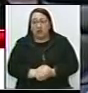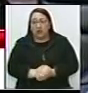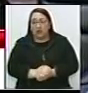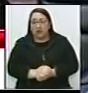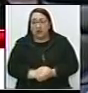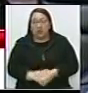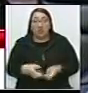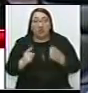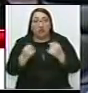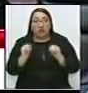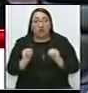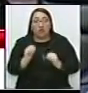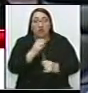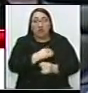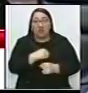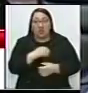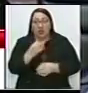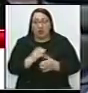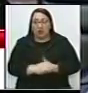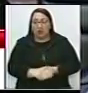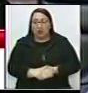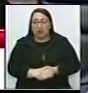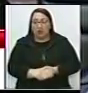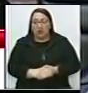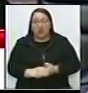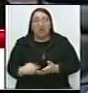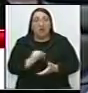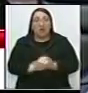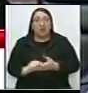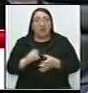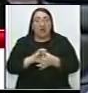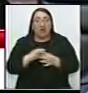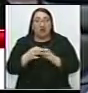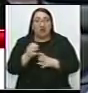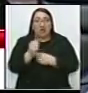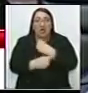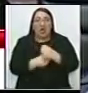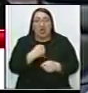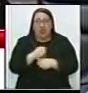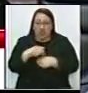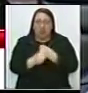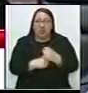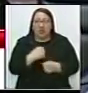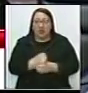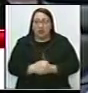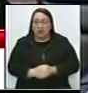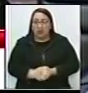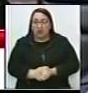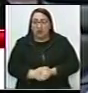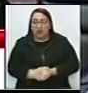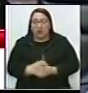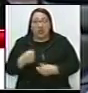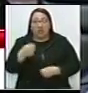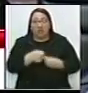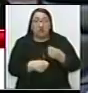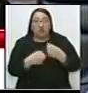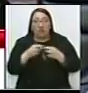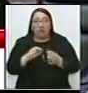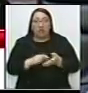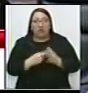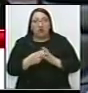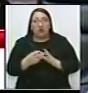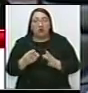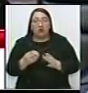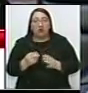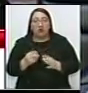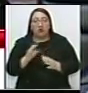Según los datos del MEF, el mes de agosto de este año, la inversión pública registra